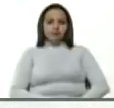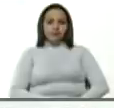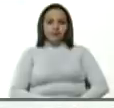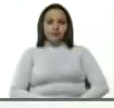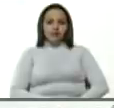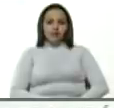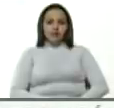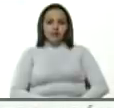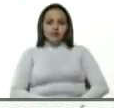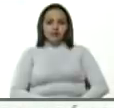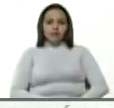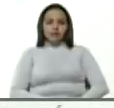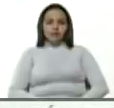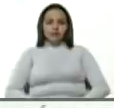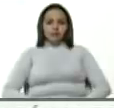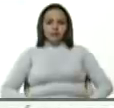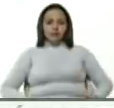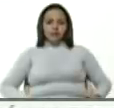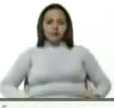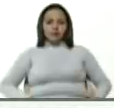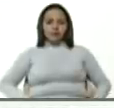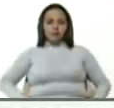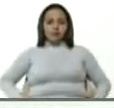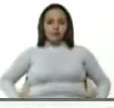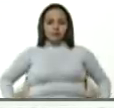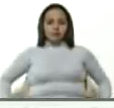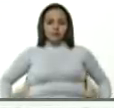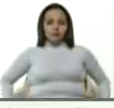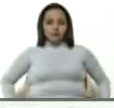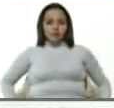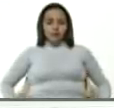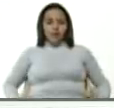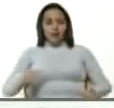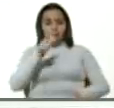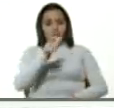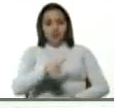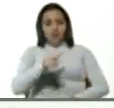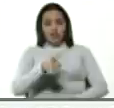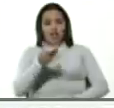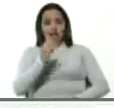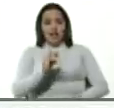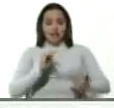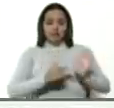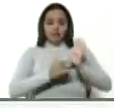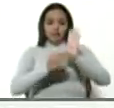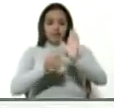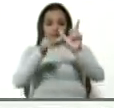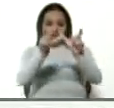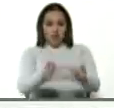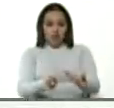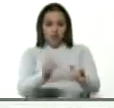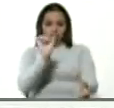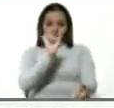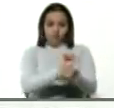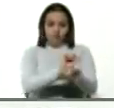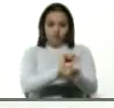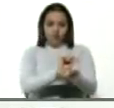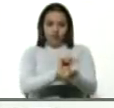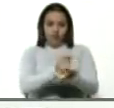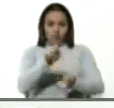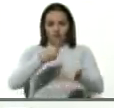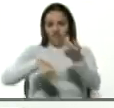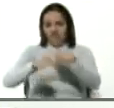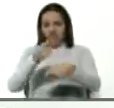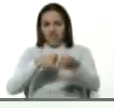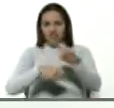municipio Pedernales. Este ciudadano fue presentado e imputado por los delitos de contrabando